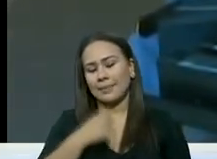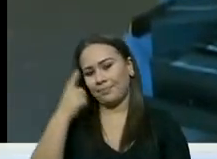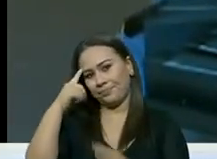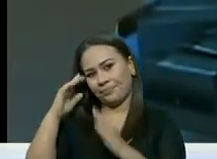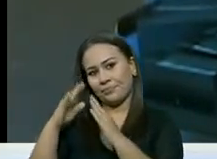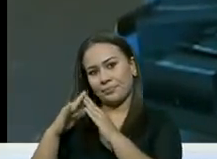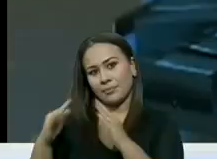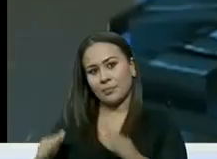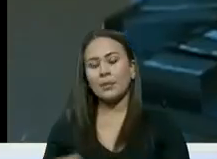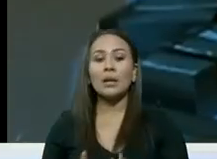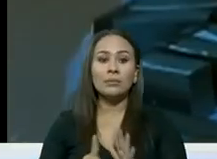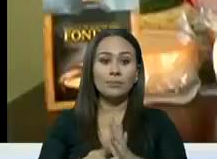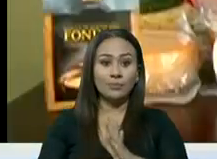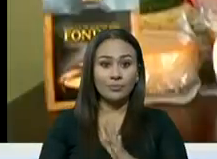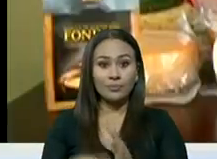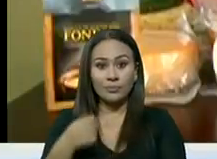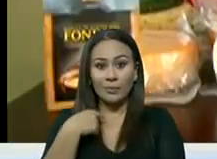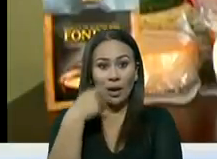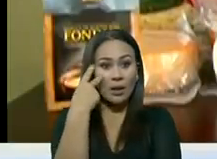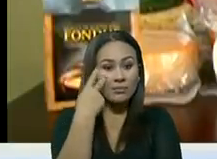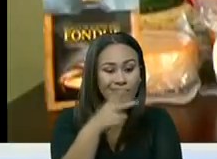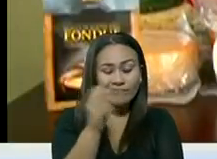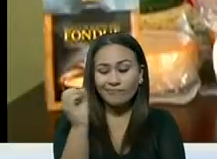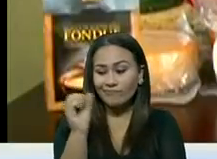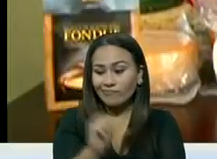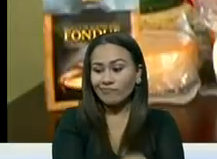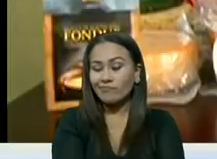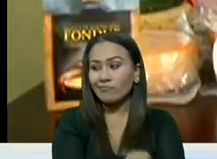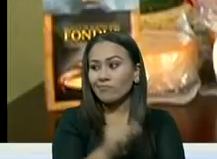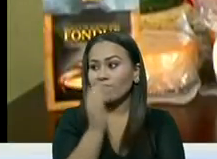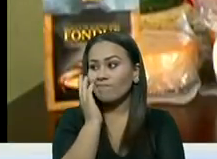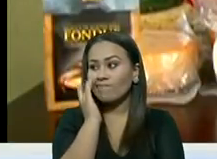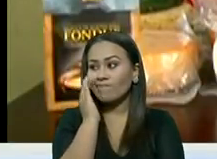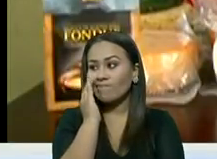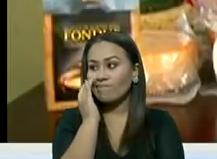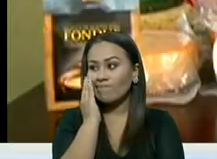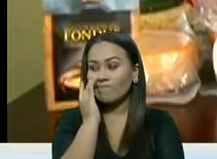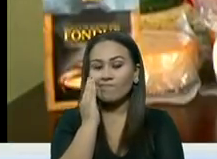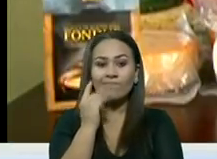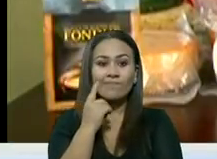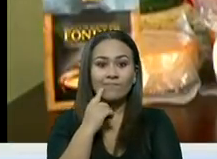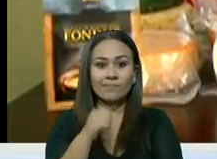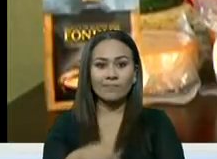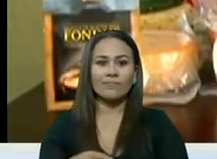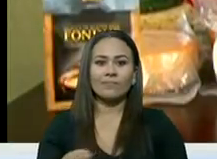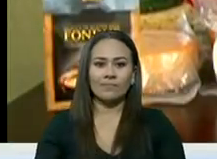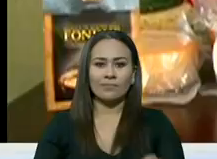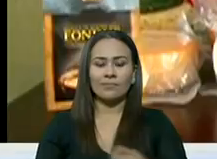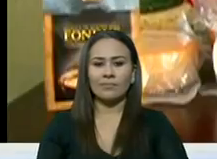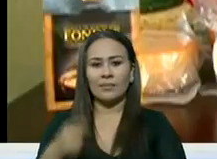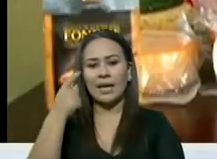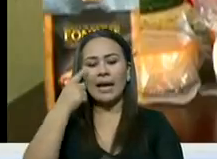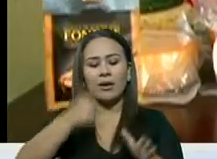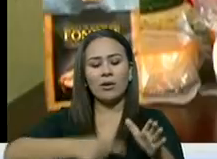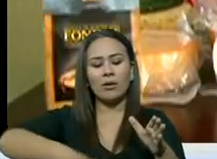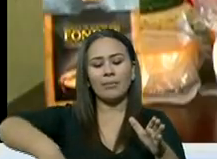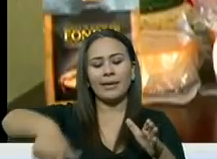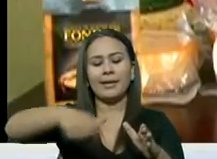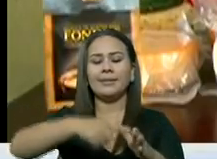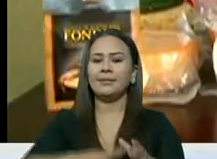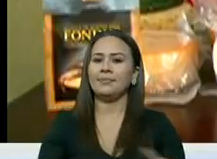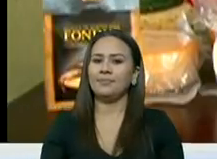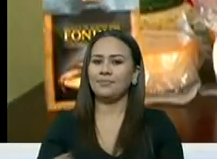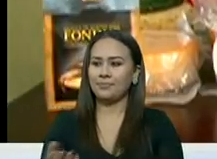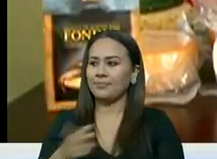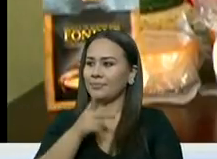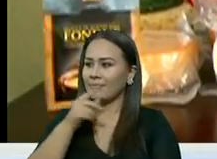Pero luego vieron que esto no daba resultado, entonces ¿qué hicieron? Necesitaron especializarse, buscaron personas que